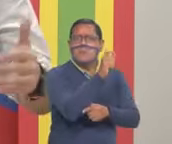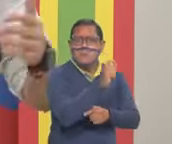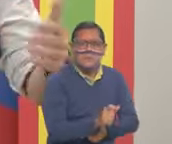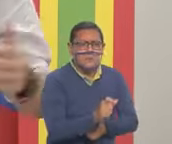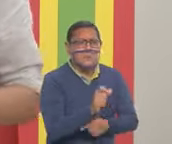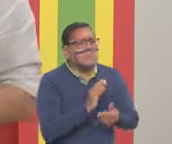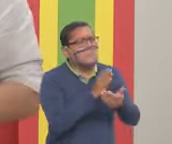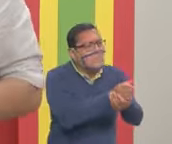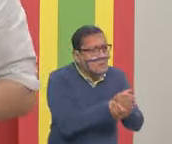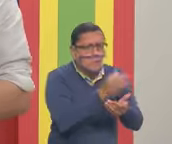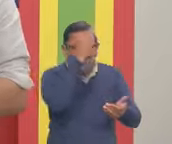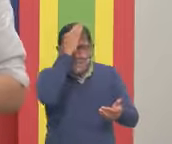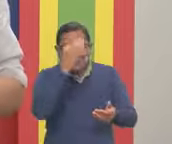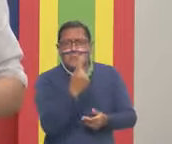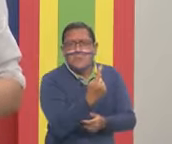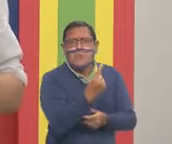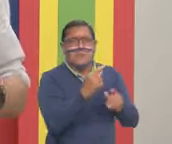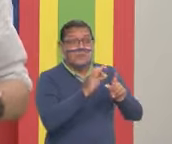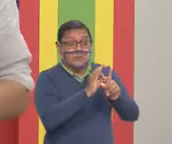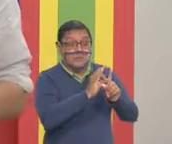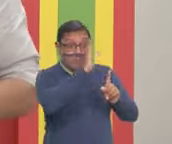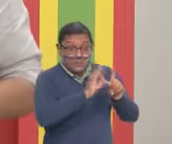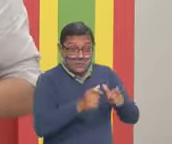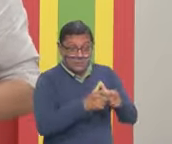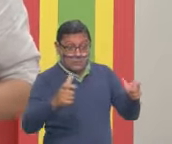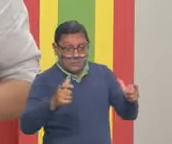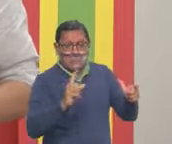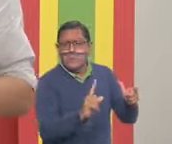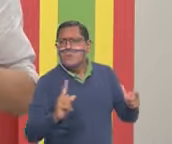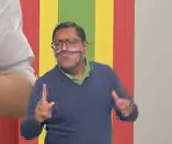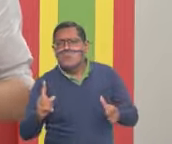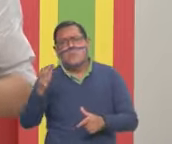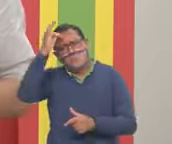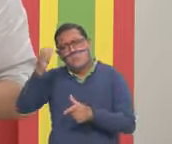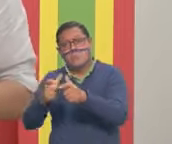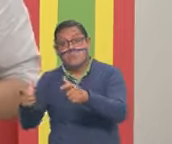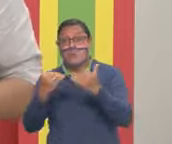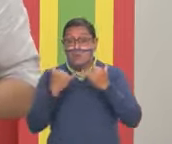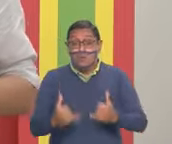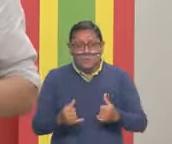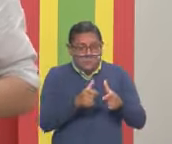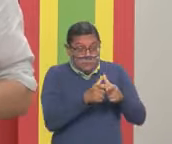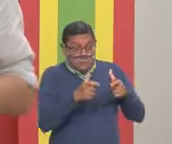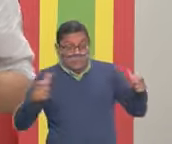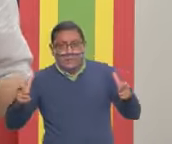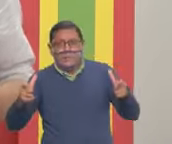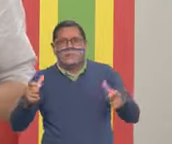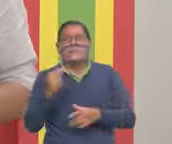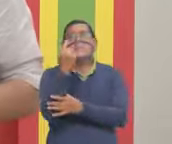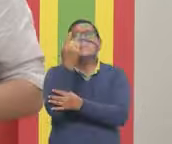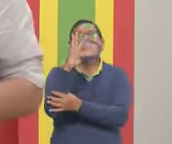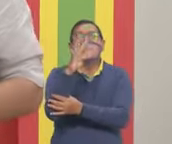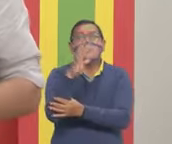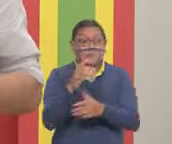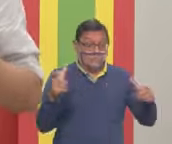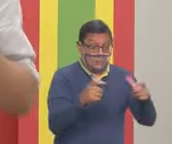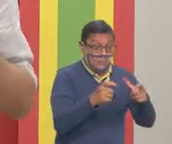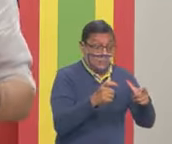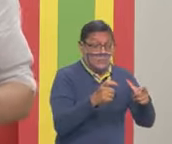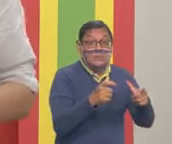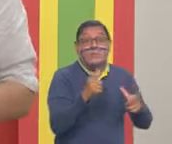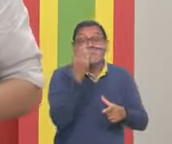a un centro hospitalario para buscar atención médica. Hoy, el 14% de los contagiados está asistiendo